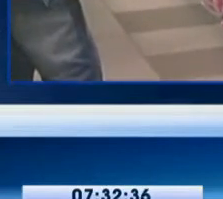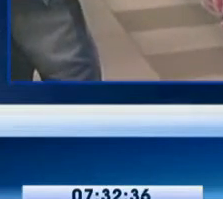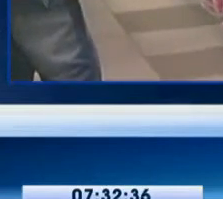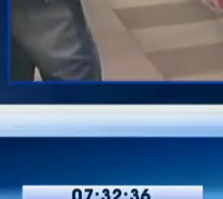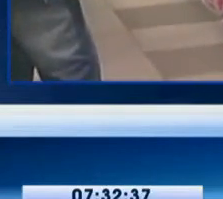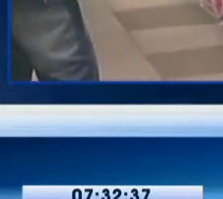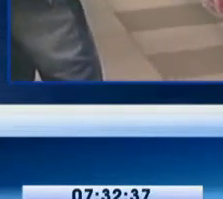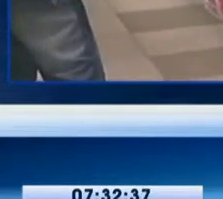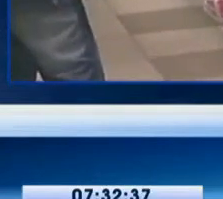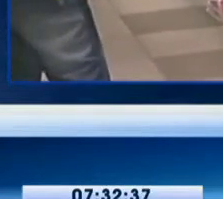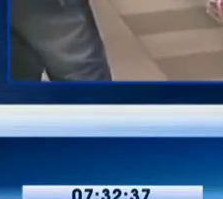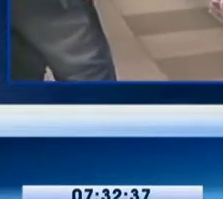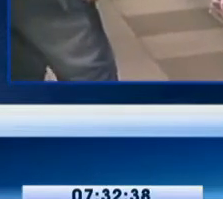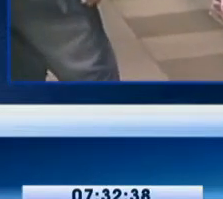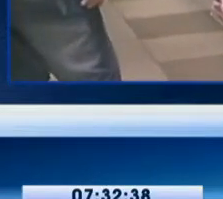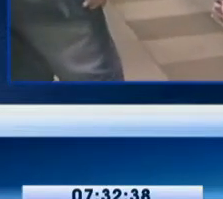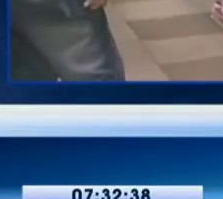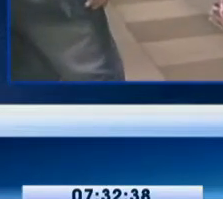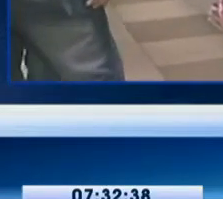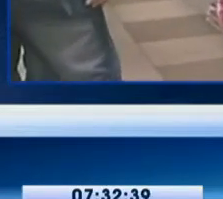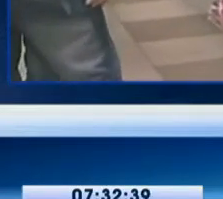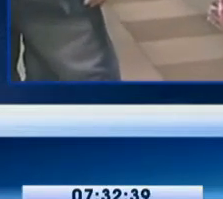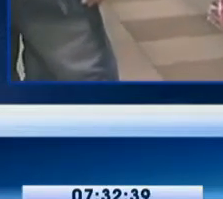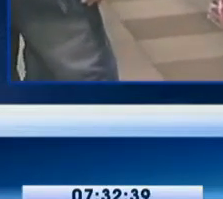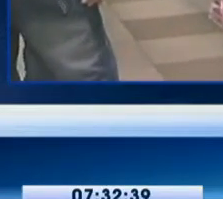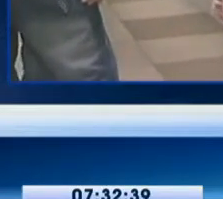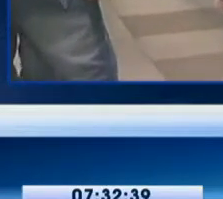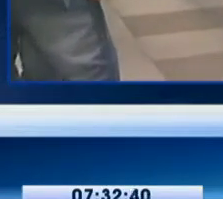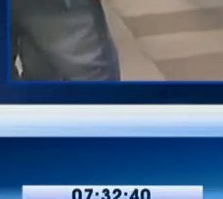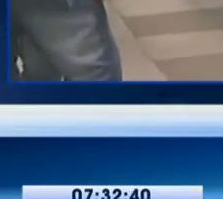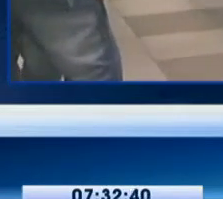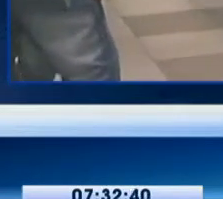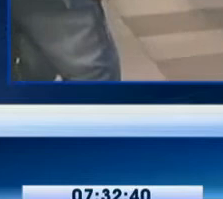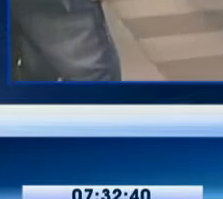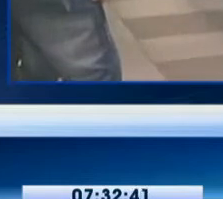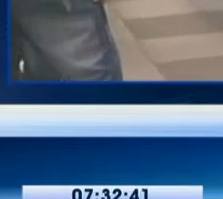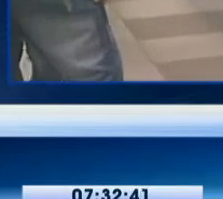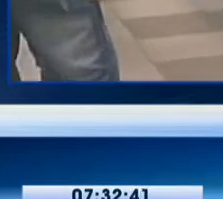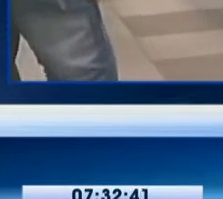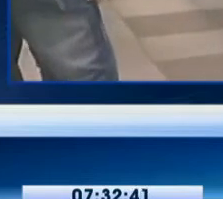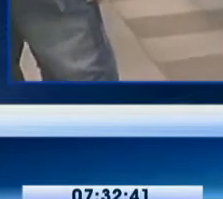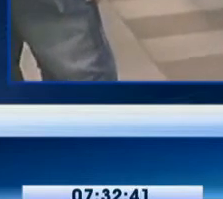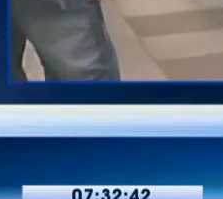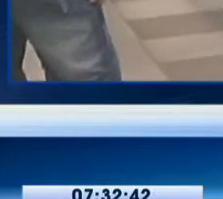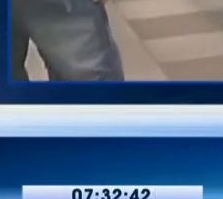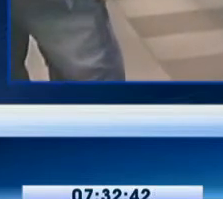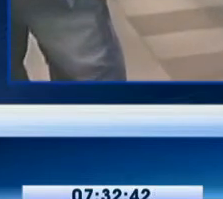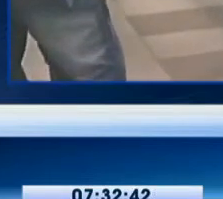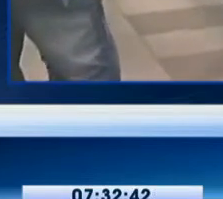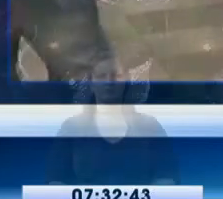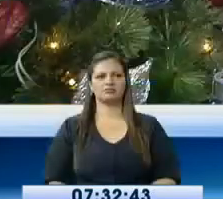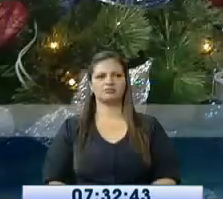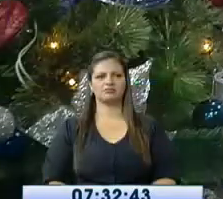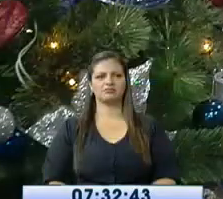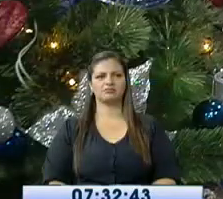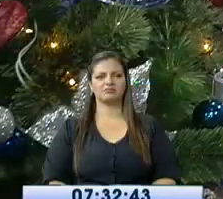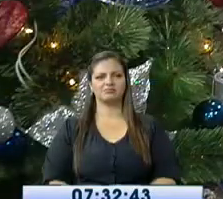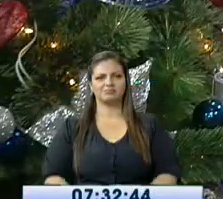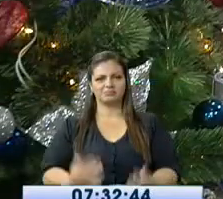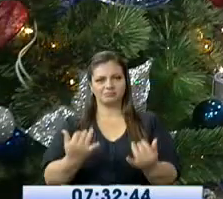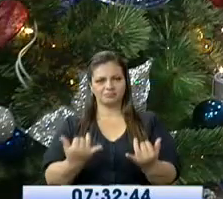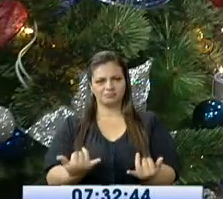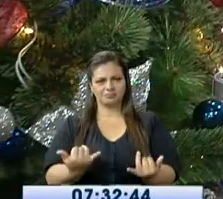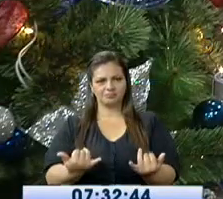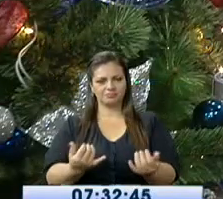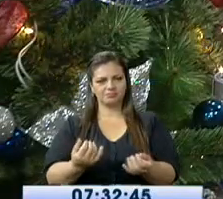para mantener y reforzar esa unidad de la familia. Volvemos contigo más adelante y ahora, amigos televidentes,